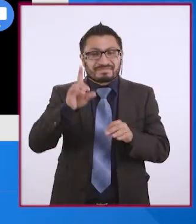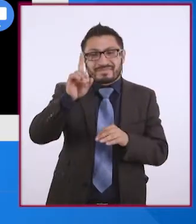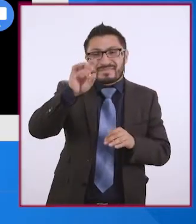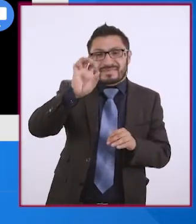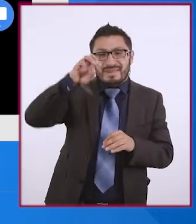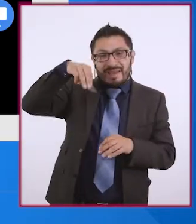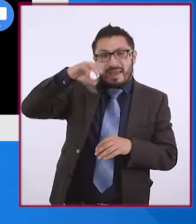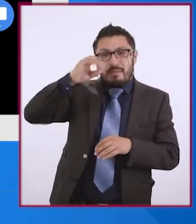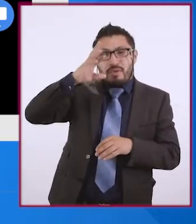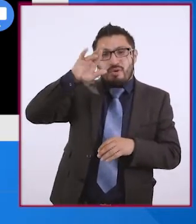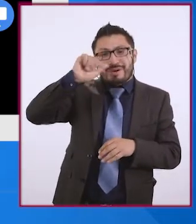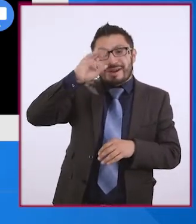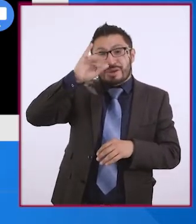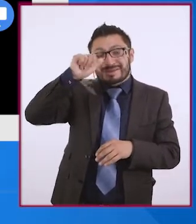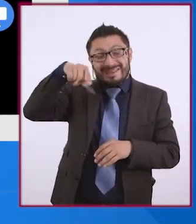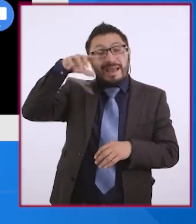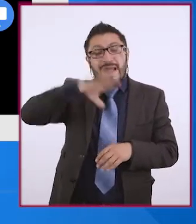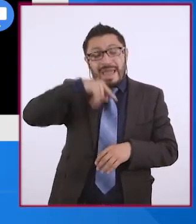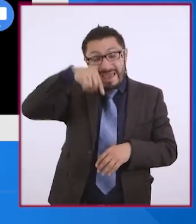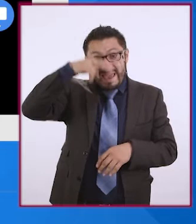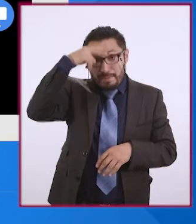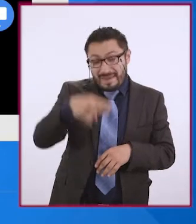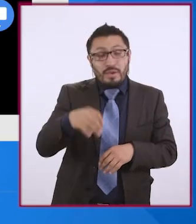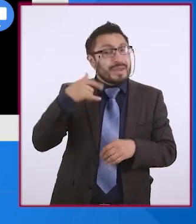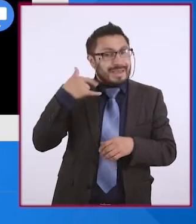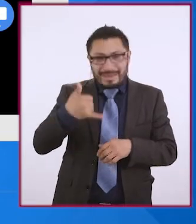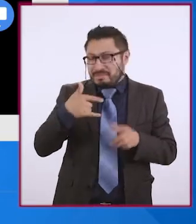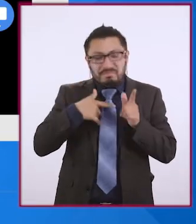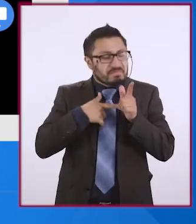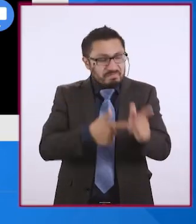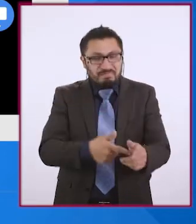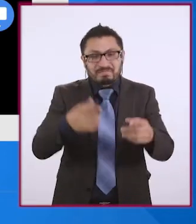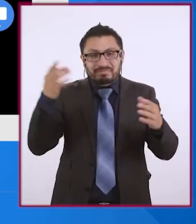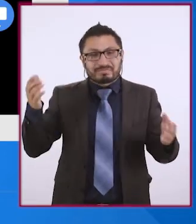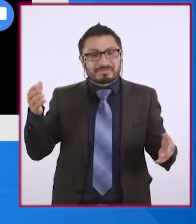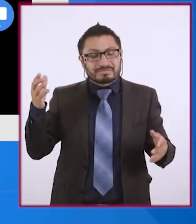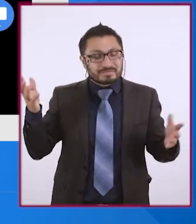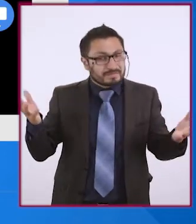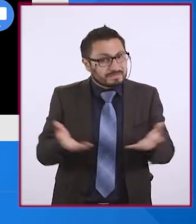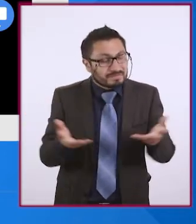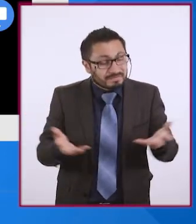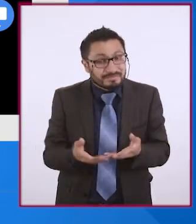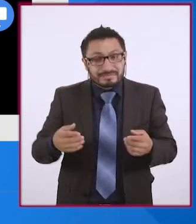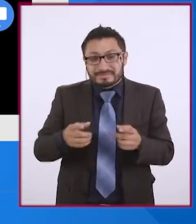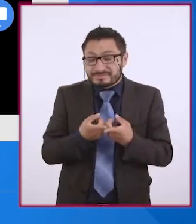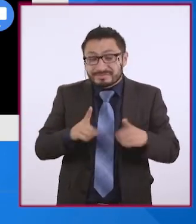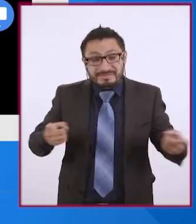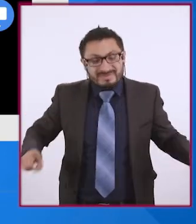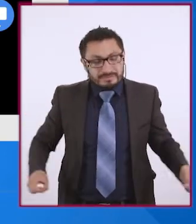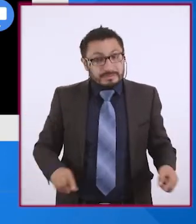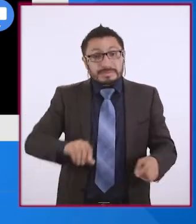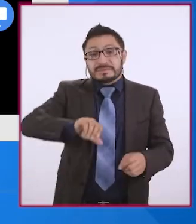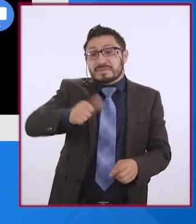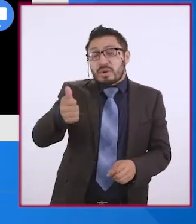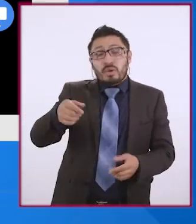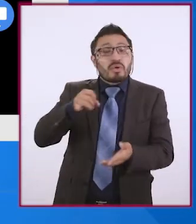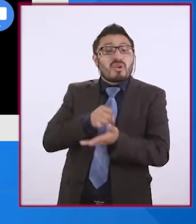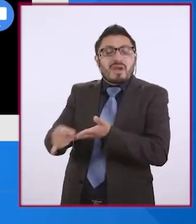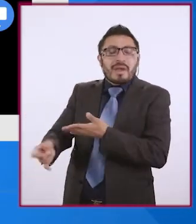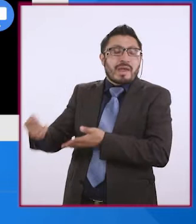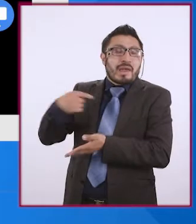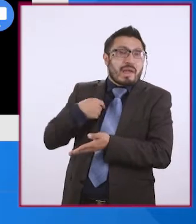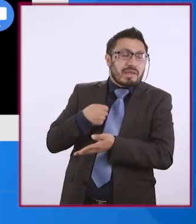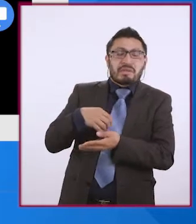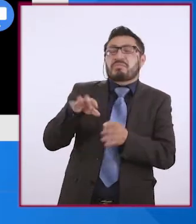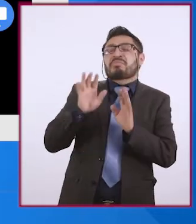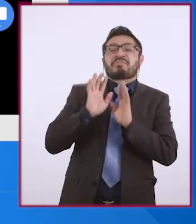como la que tenemos en México y como la que seguimos desarrollando y construyendo, es que otros no tomen las decisiones por